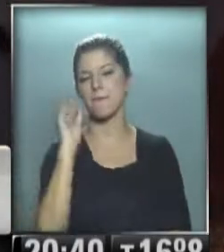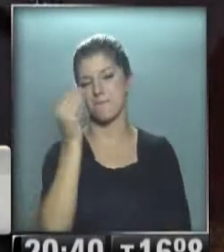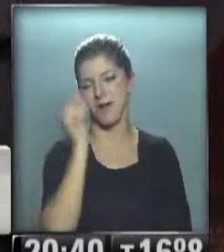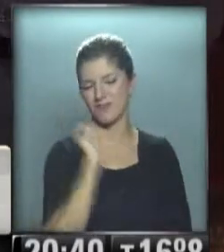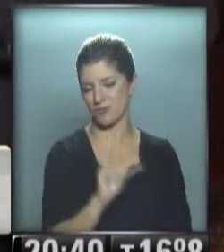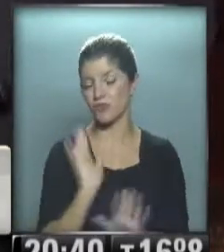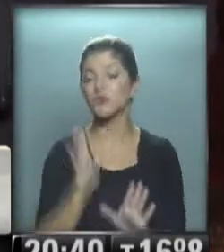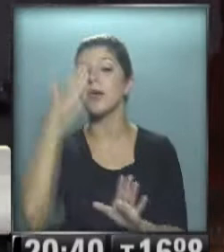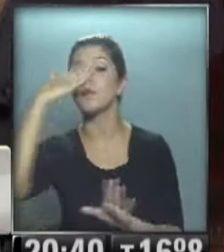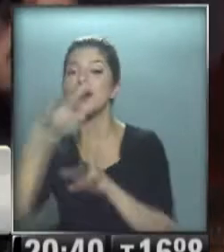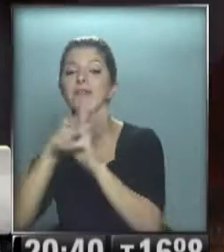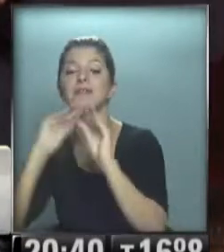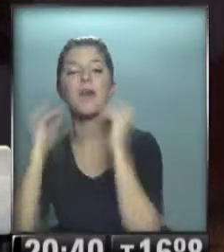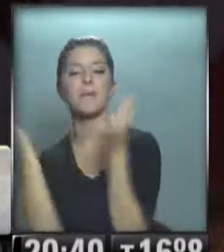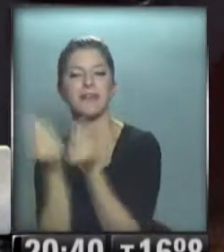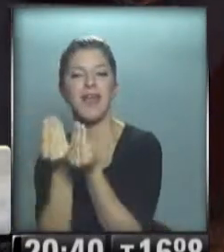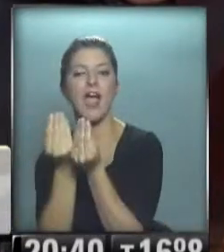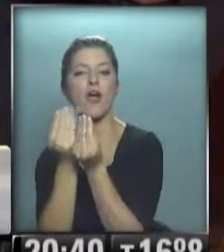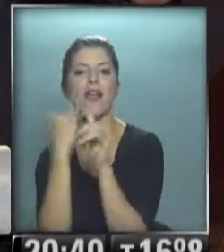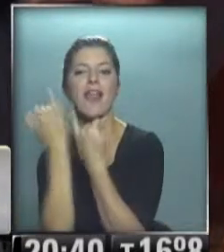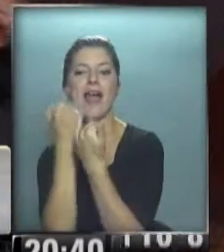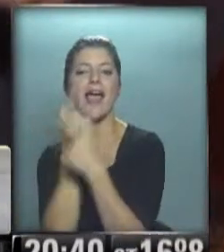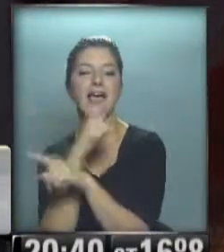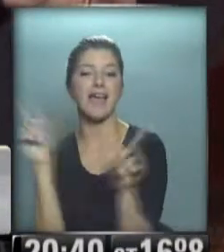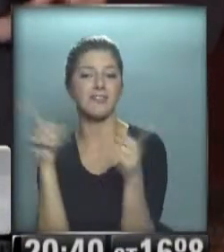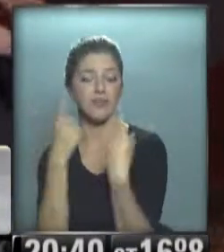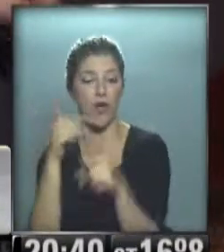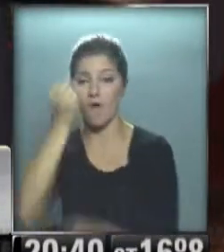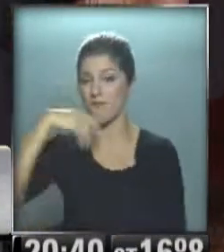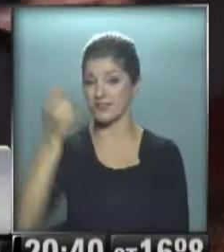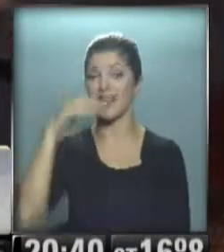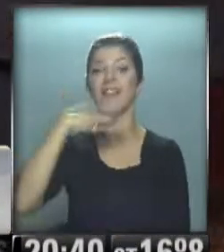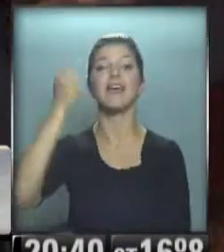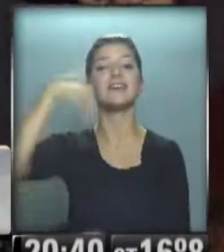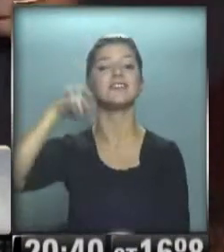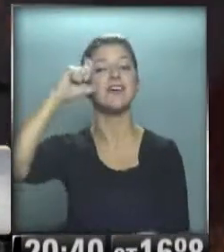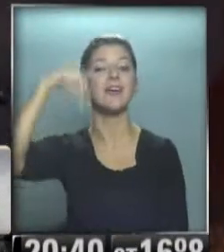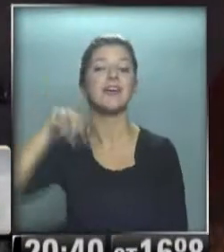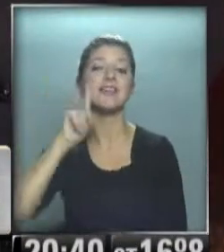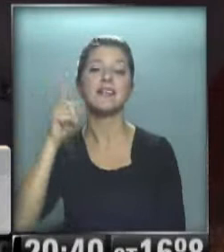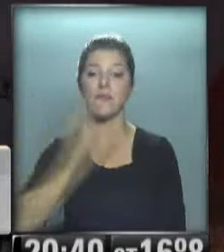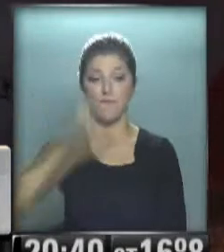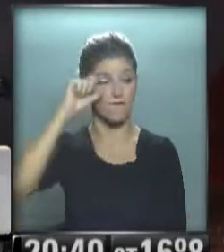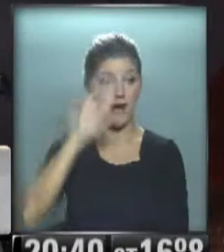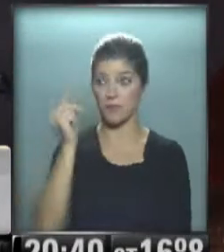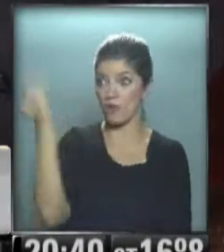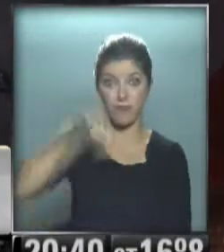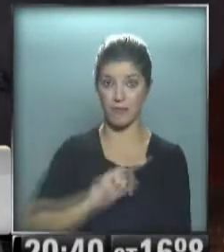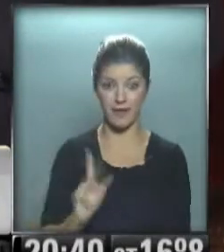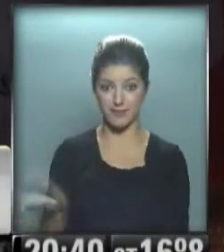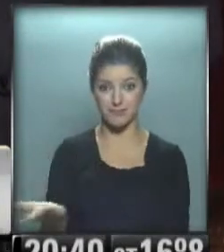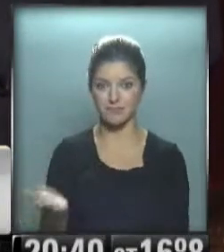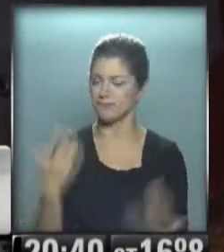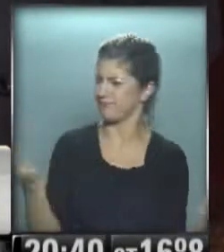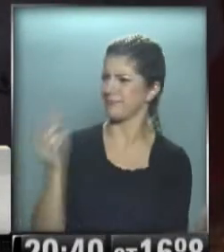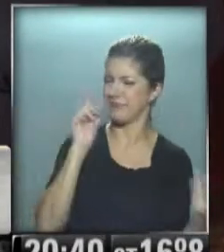van a cerrar con la canción oficial, la que falta, Jennifer López, que por problemas de cartel no viene. No viene. Bueno, estábamos viendo